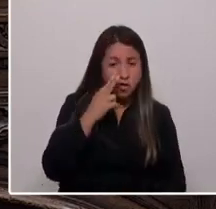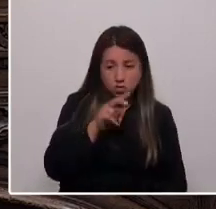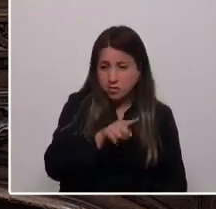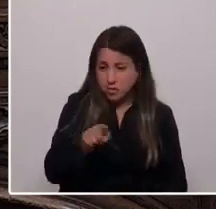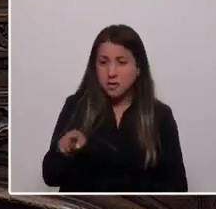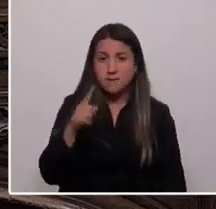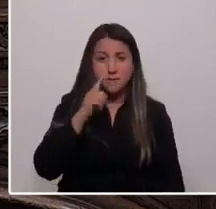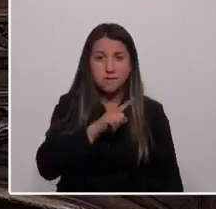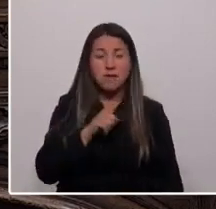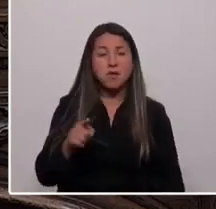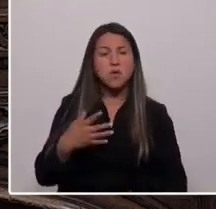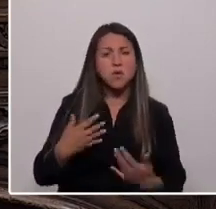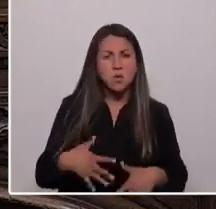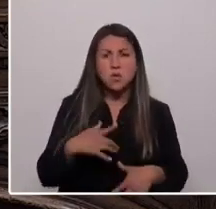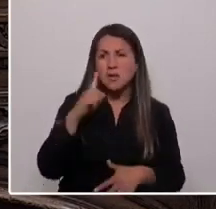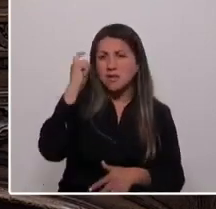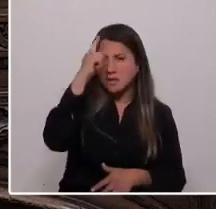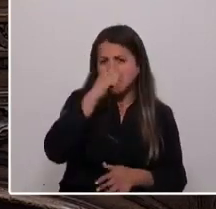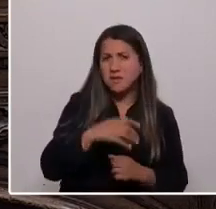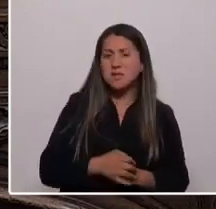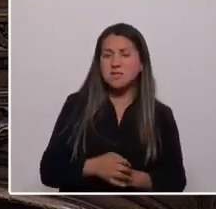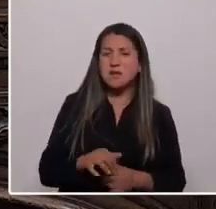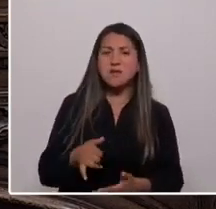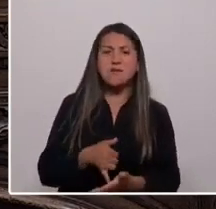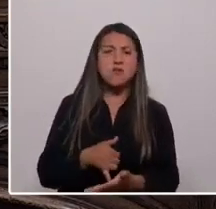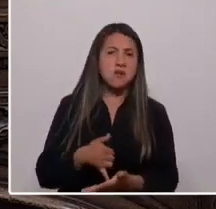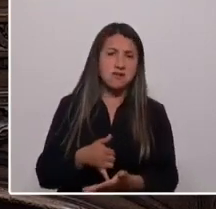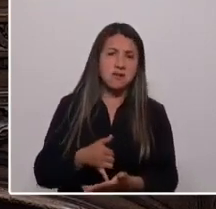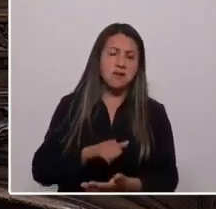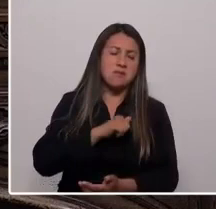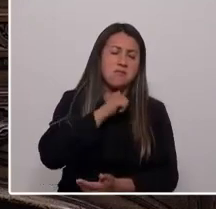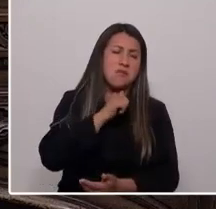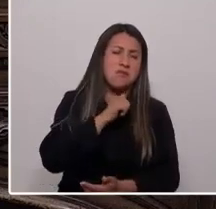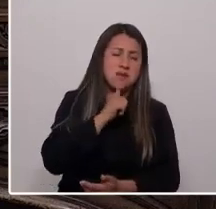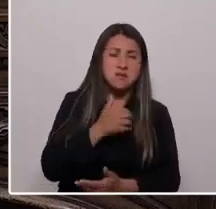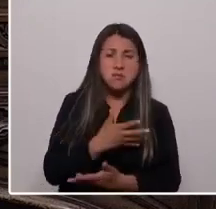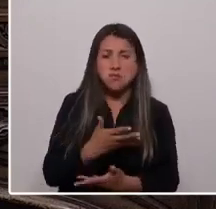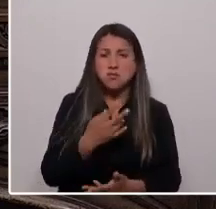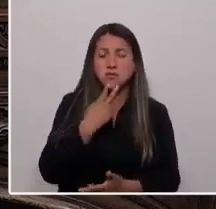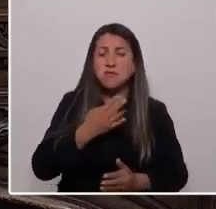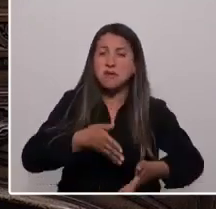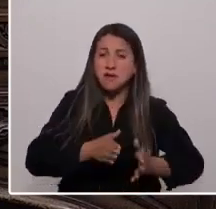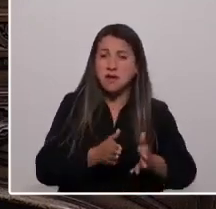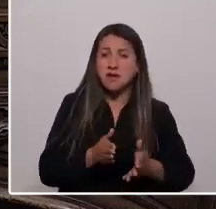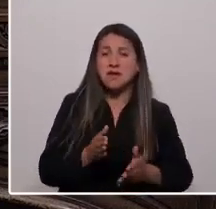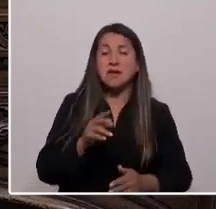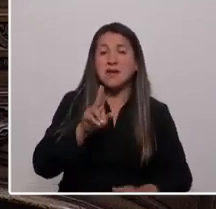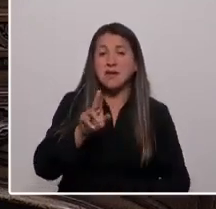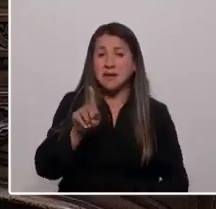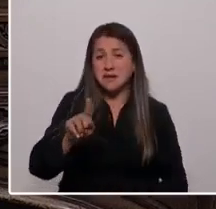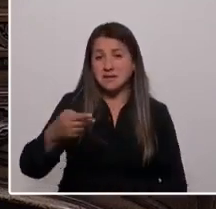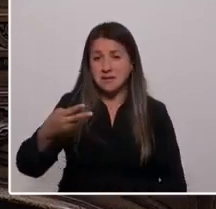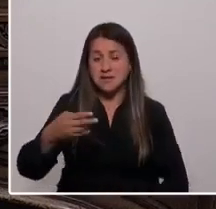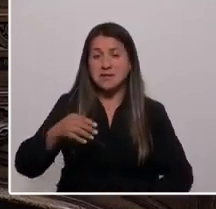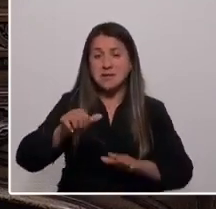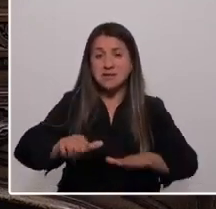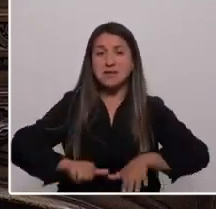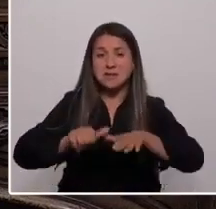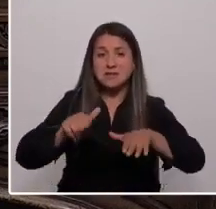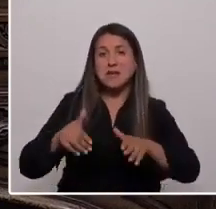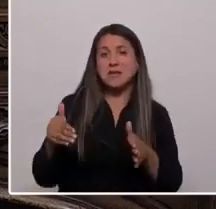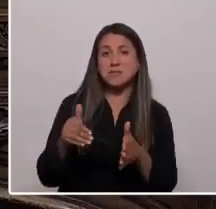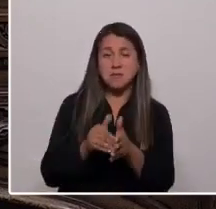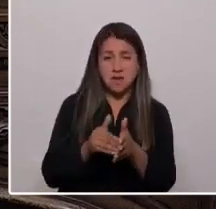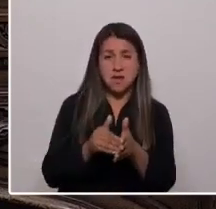duras de la vulnerabilidad y la exclusión según el registro social de hogares más de 16 mil conciudadanos nuestros